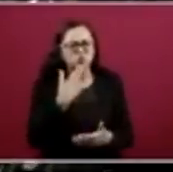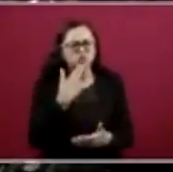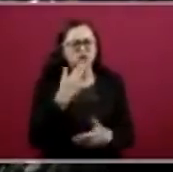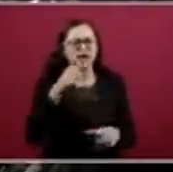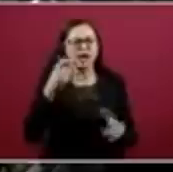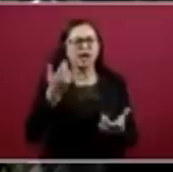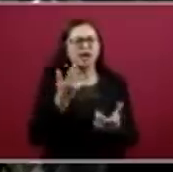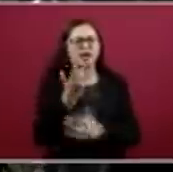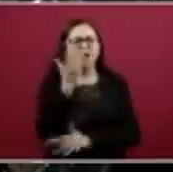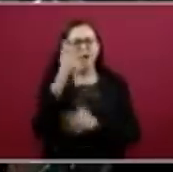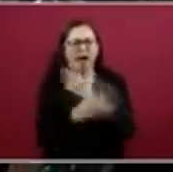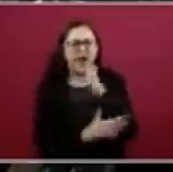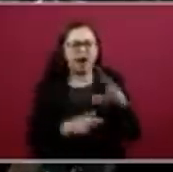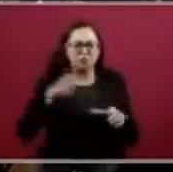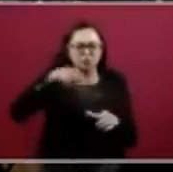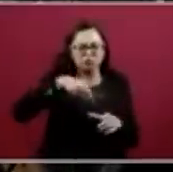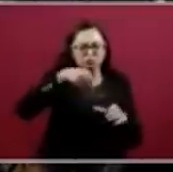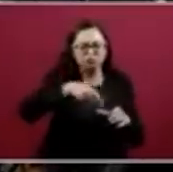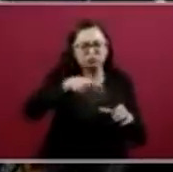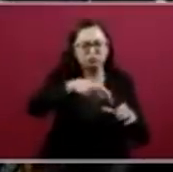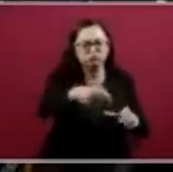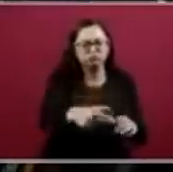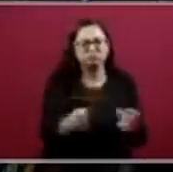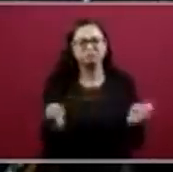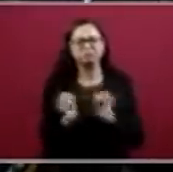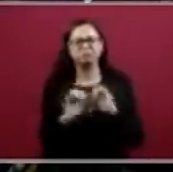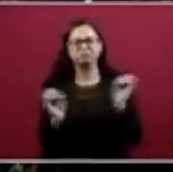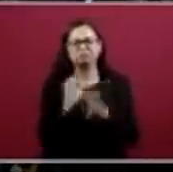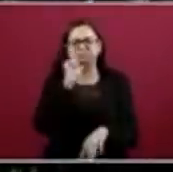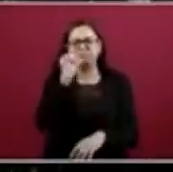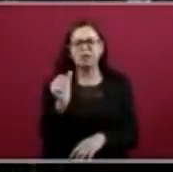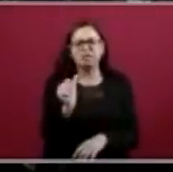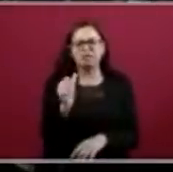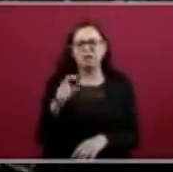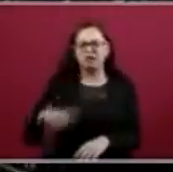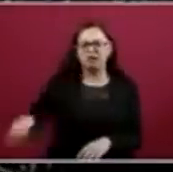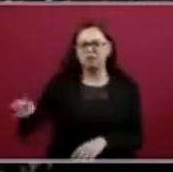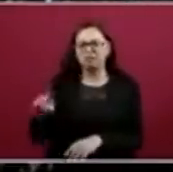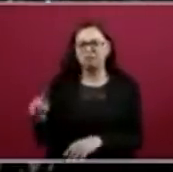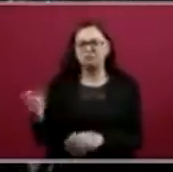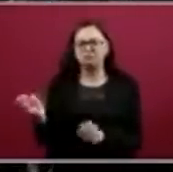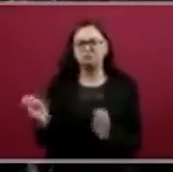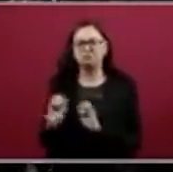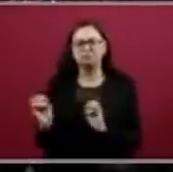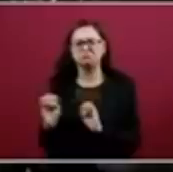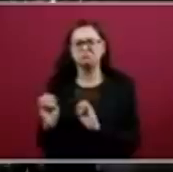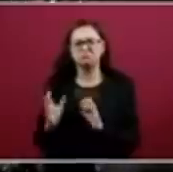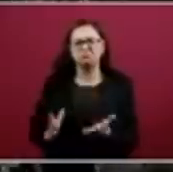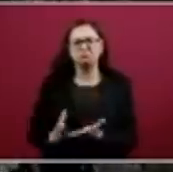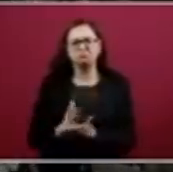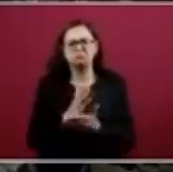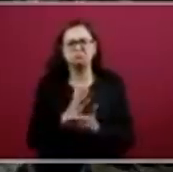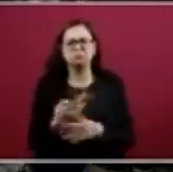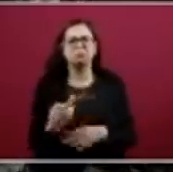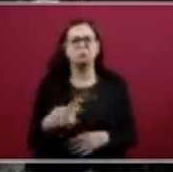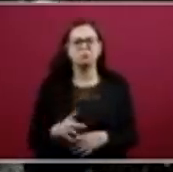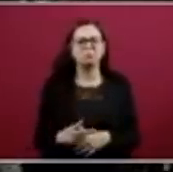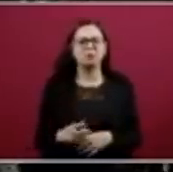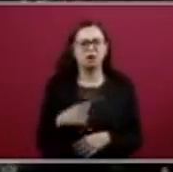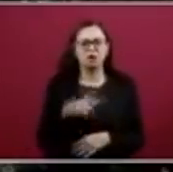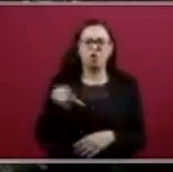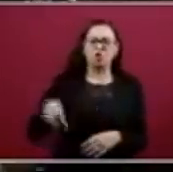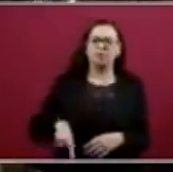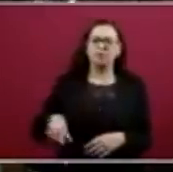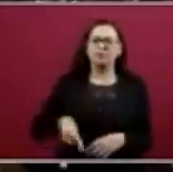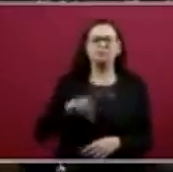árboles, hacer explotación, y ellos sí hacen ecoturismo, permiten el ingreso de